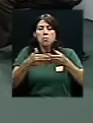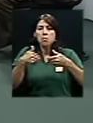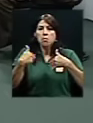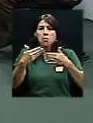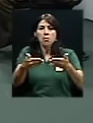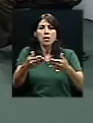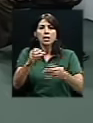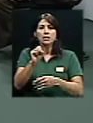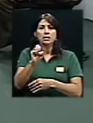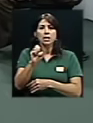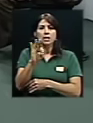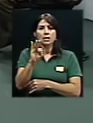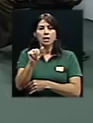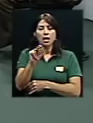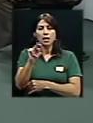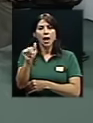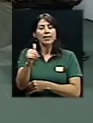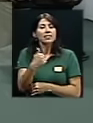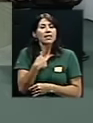tiene